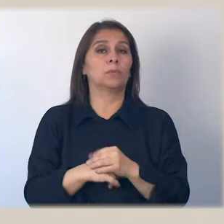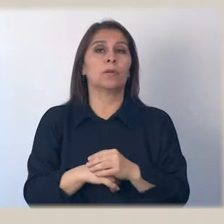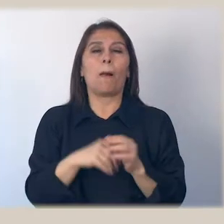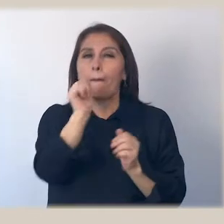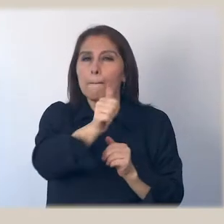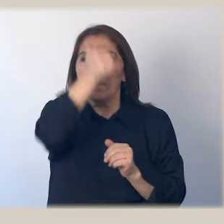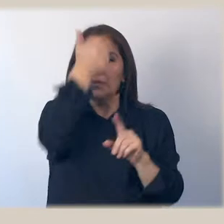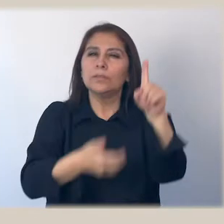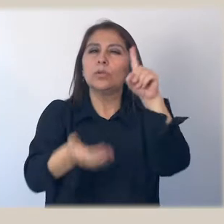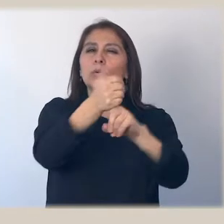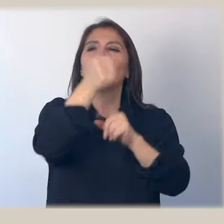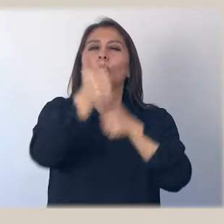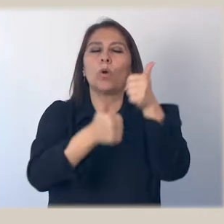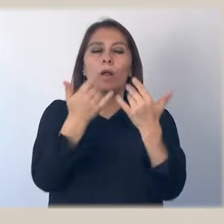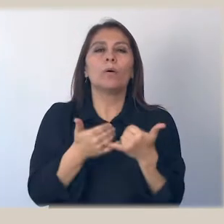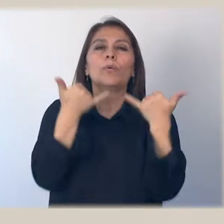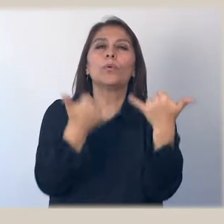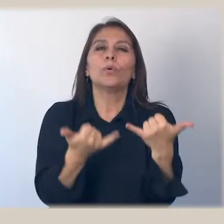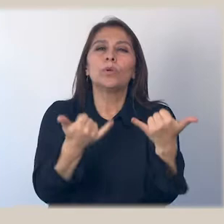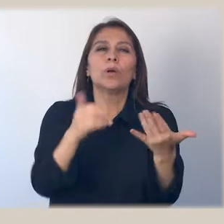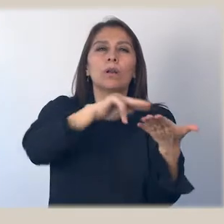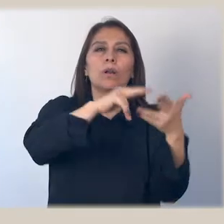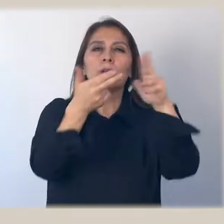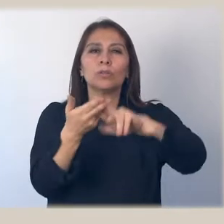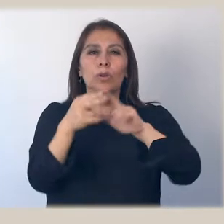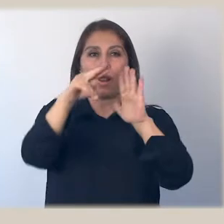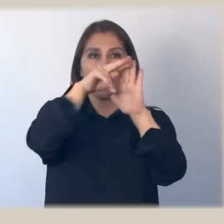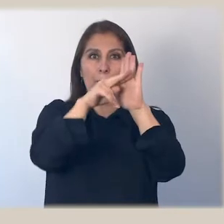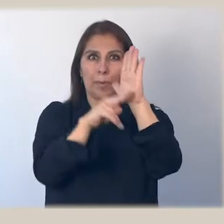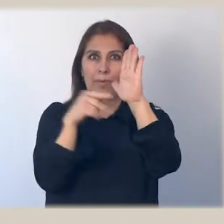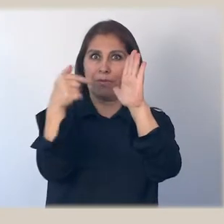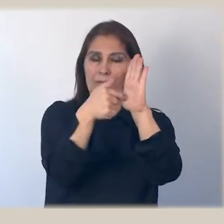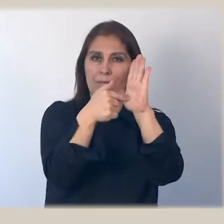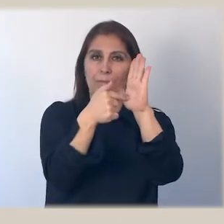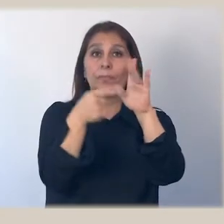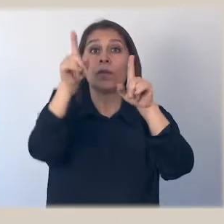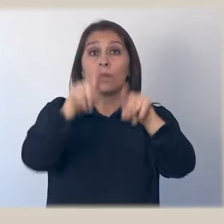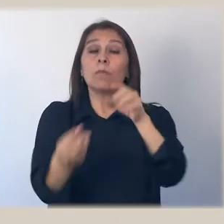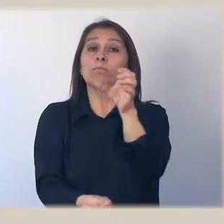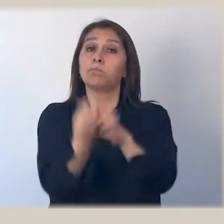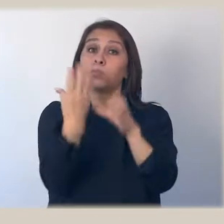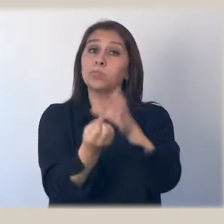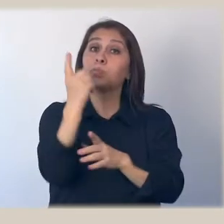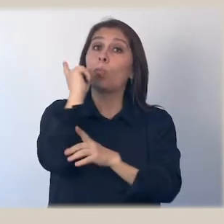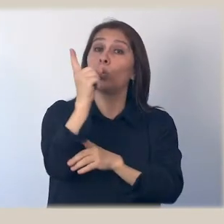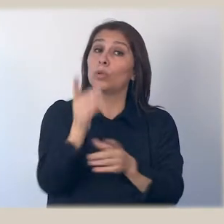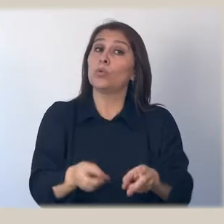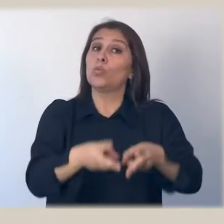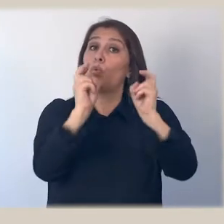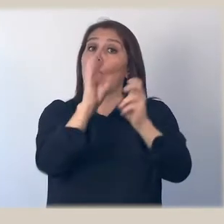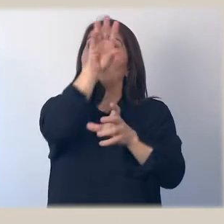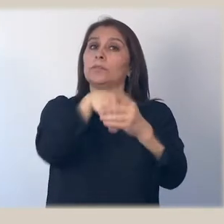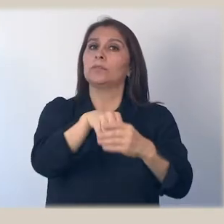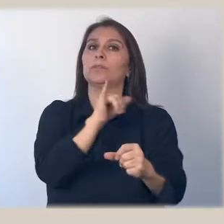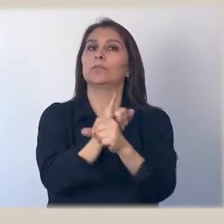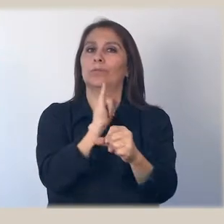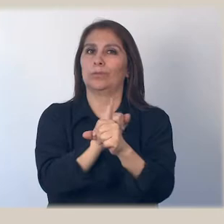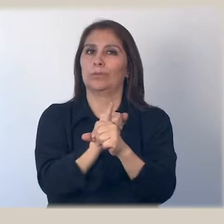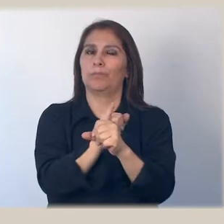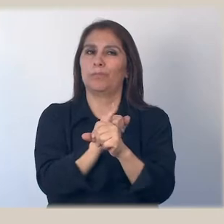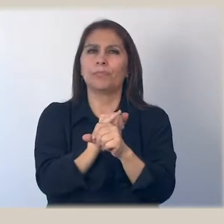cumplimiento. Entre los principales logros se cuentan la actualización de los referentes normativos y la generación de nuevas